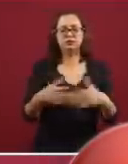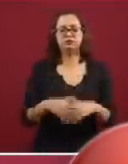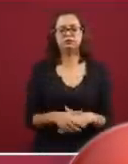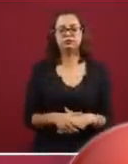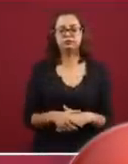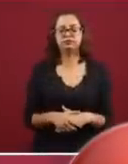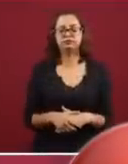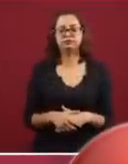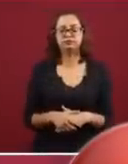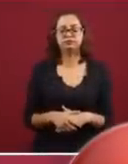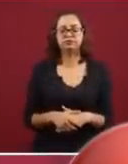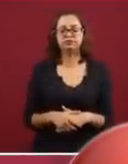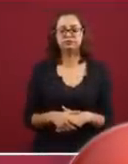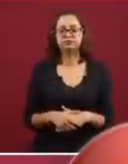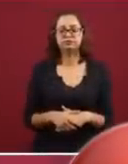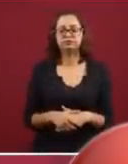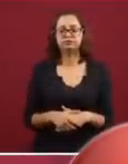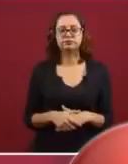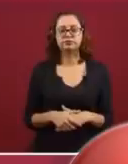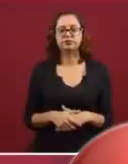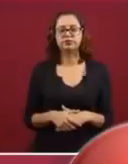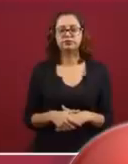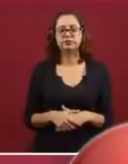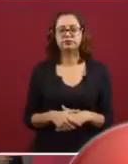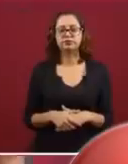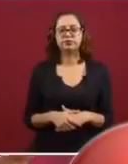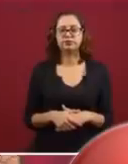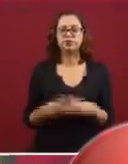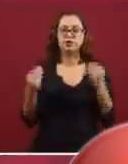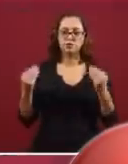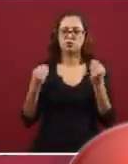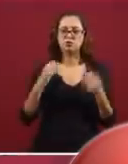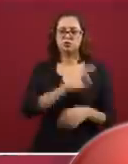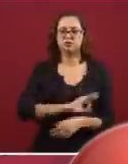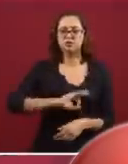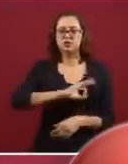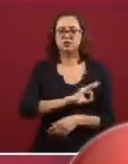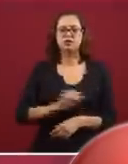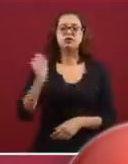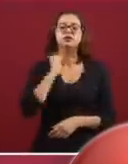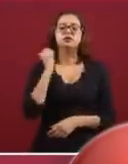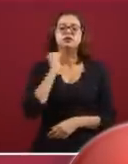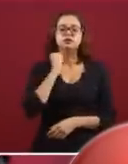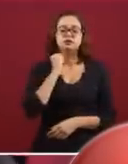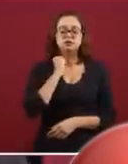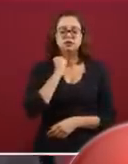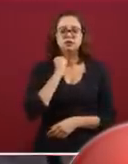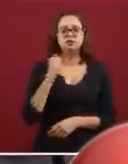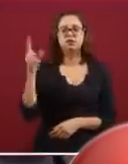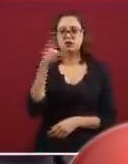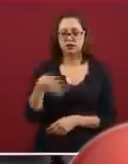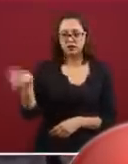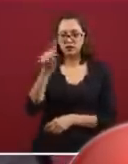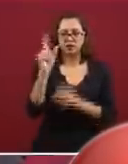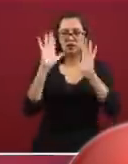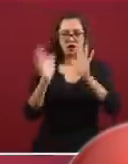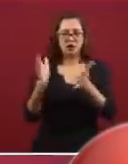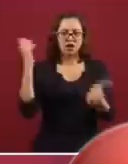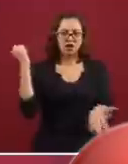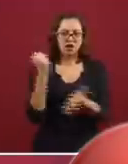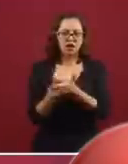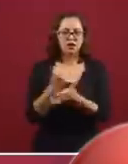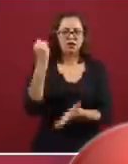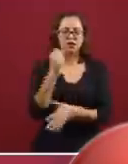la reforma, que por cierto felicito a los senadores que ya aprobaron